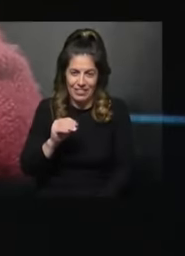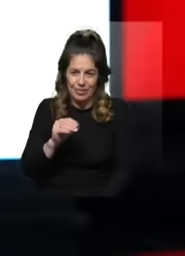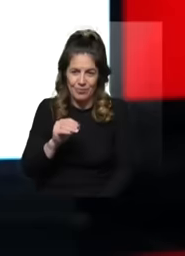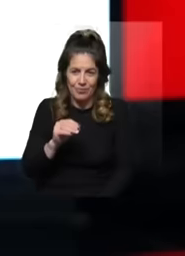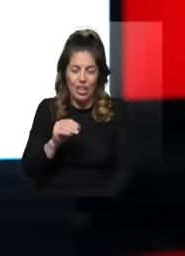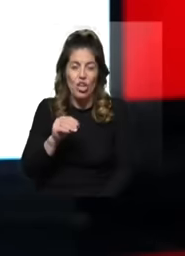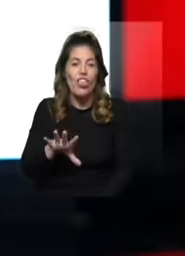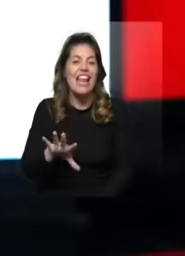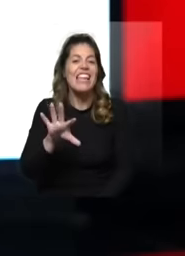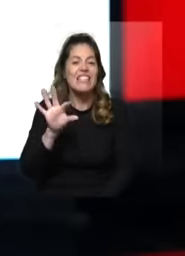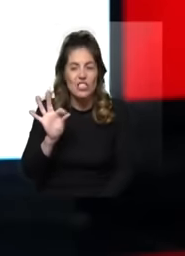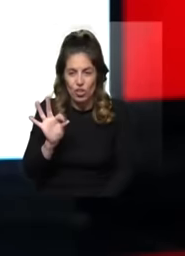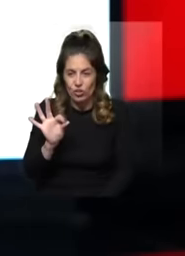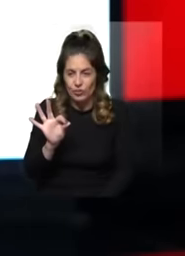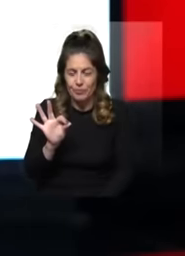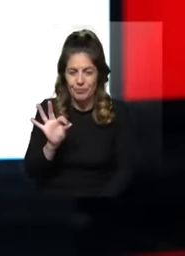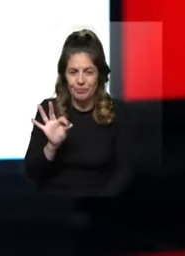lo de la elección